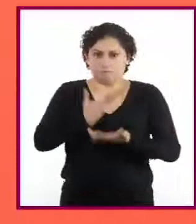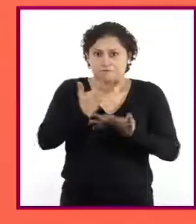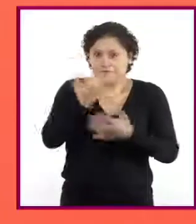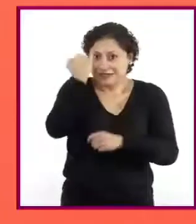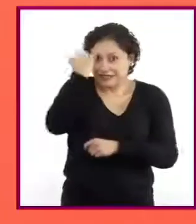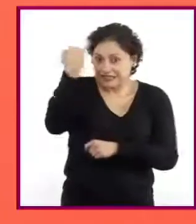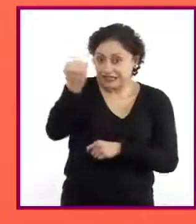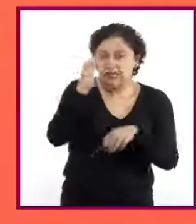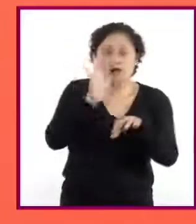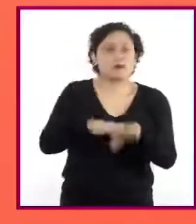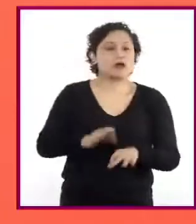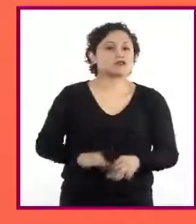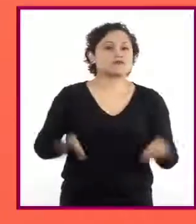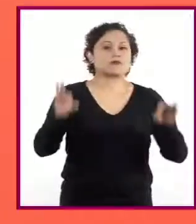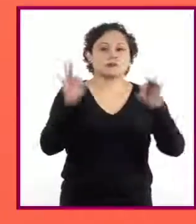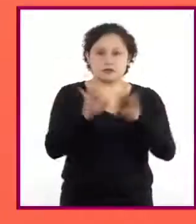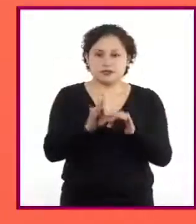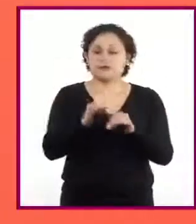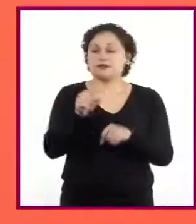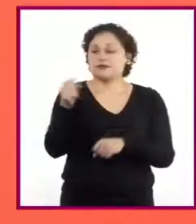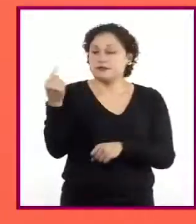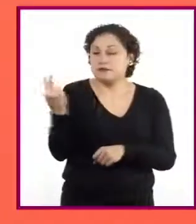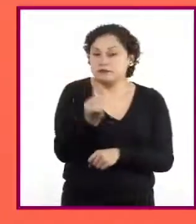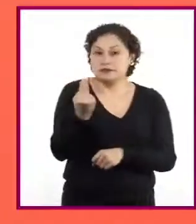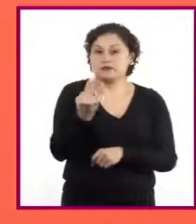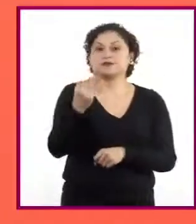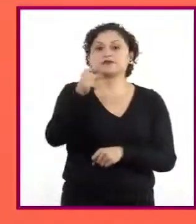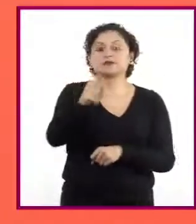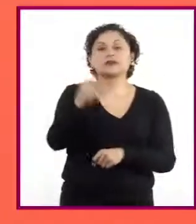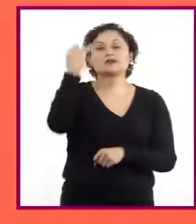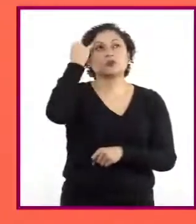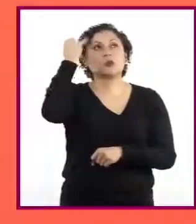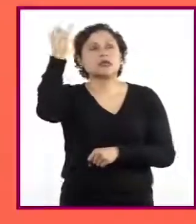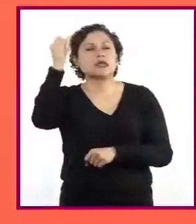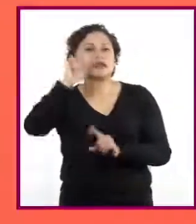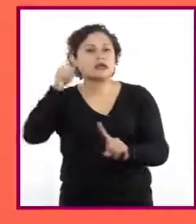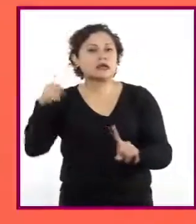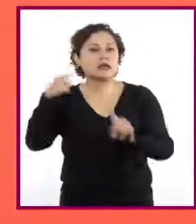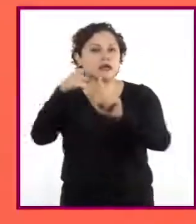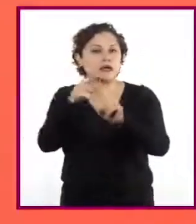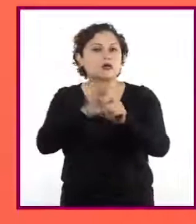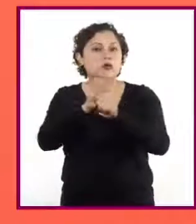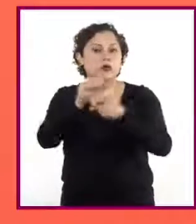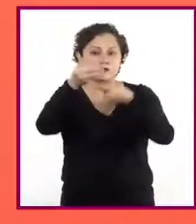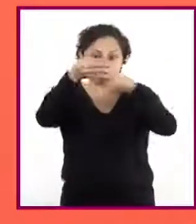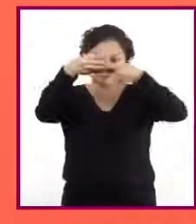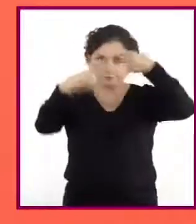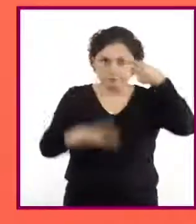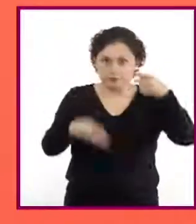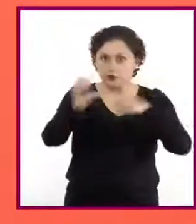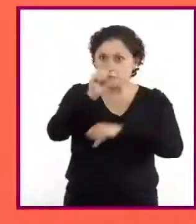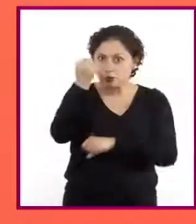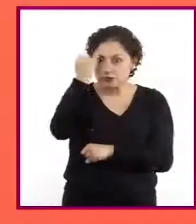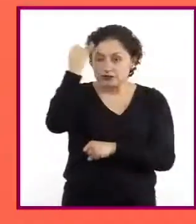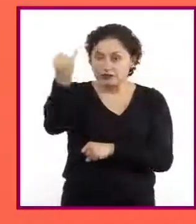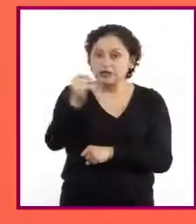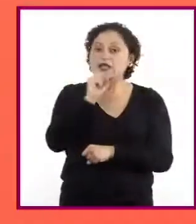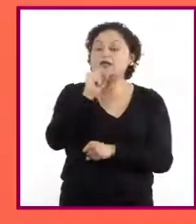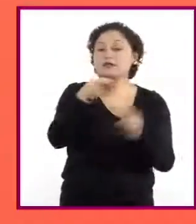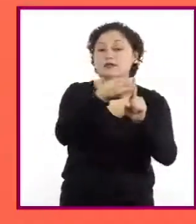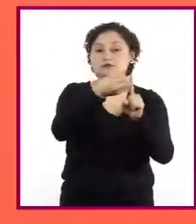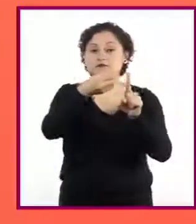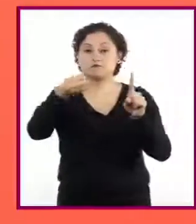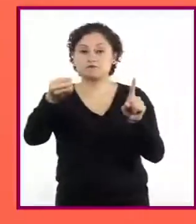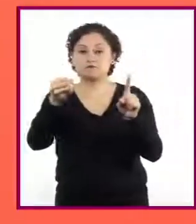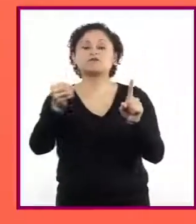muy importante. También es fundamental saber cuáles son las ideas principales y las secundarias, así como redactar oraciones